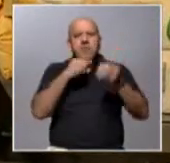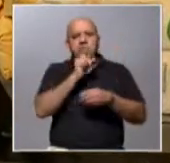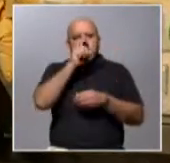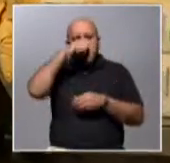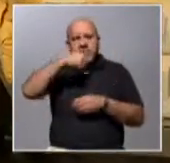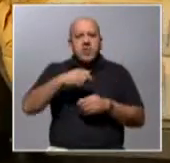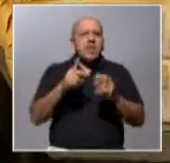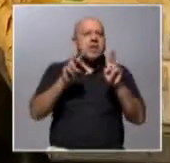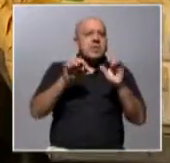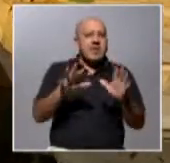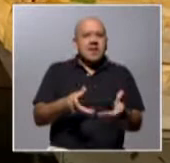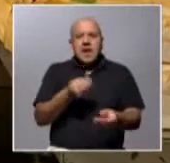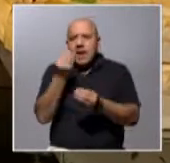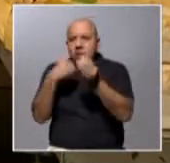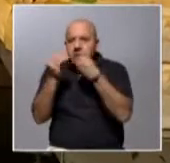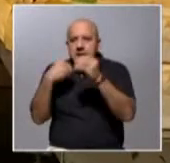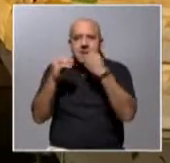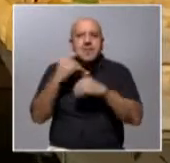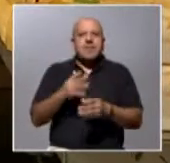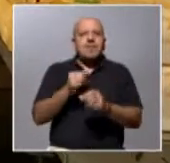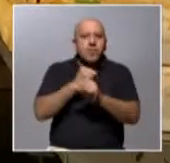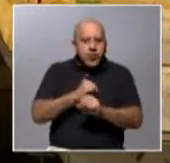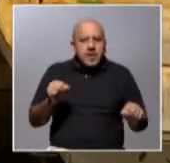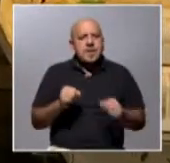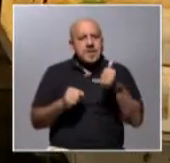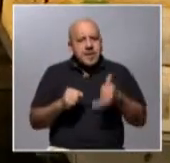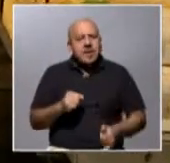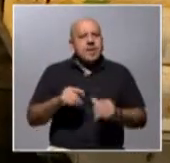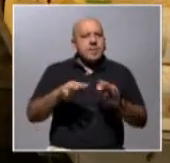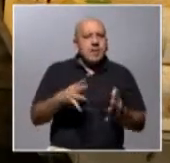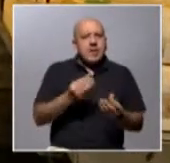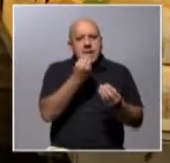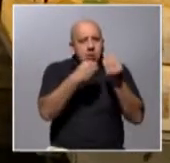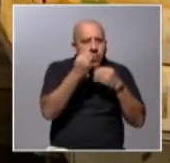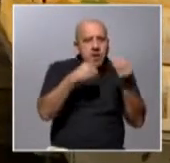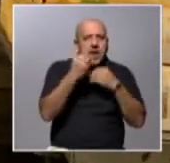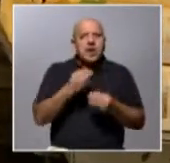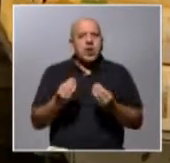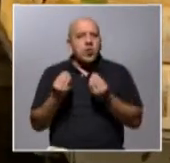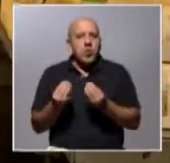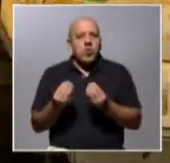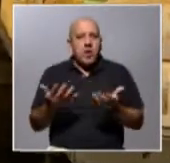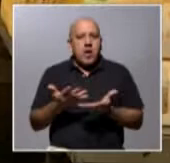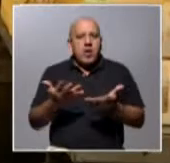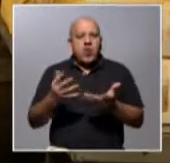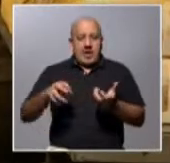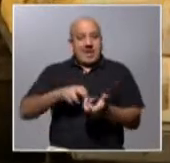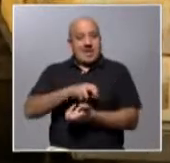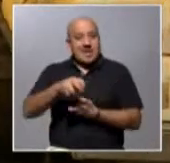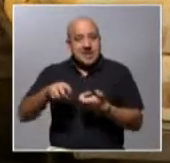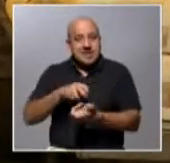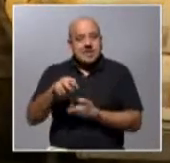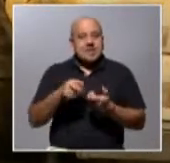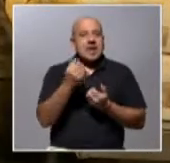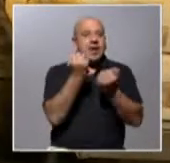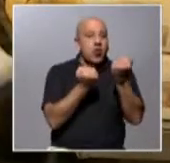es la comida, es tener para comer, es poder alimentarse de la mejor manera posible en tiempos de crisis sanitaria y económica.